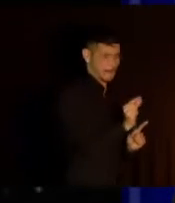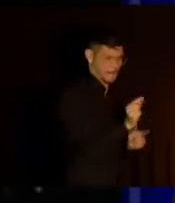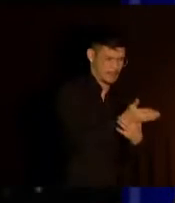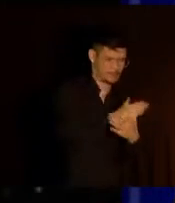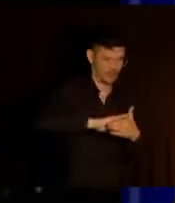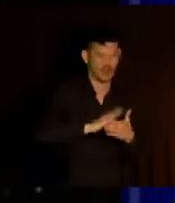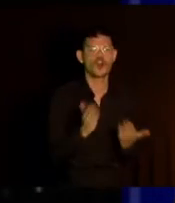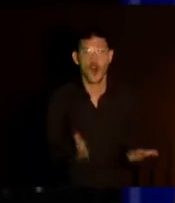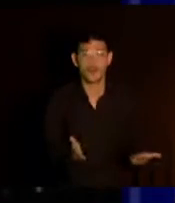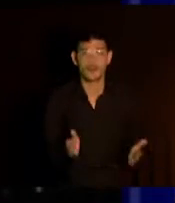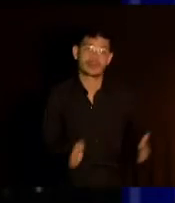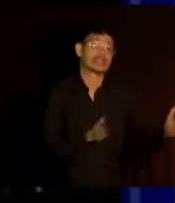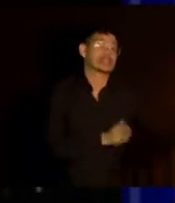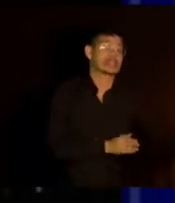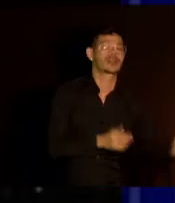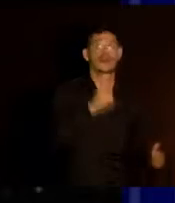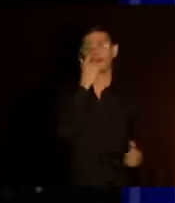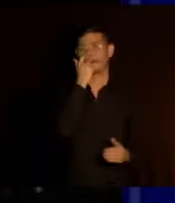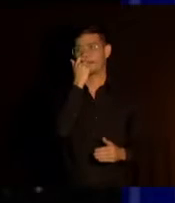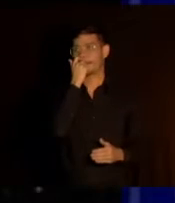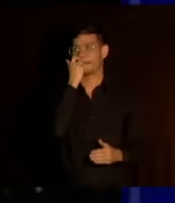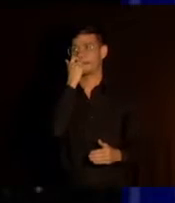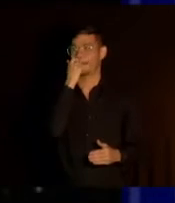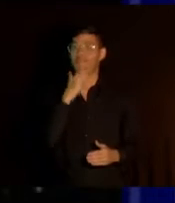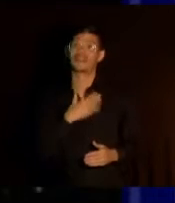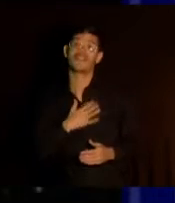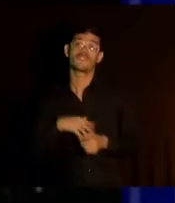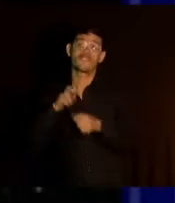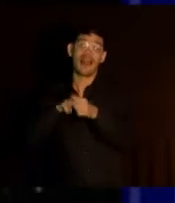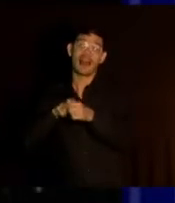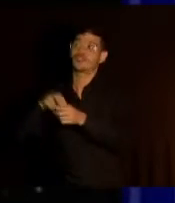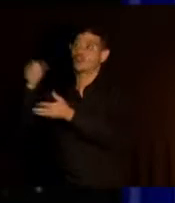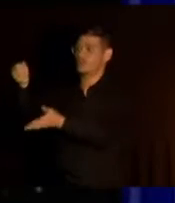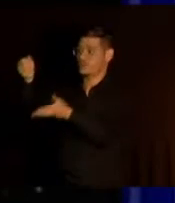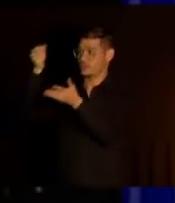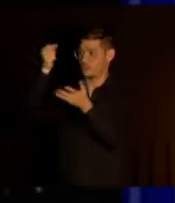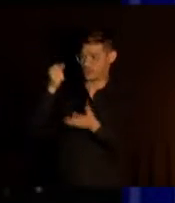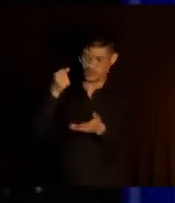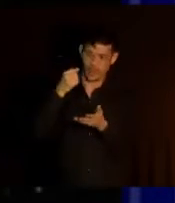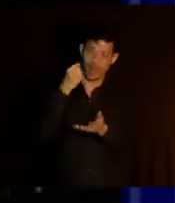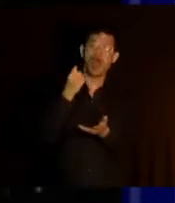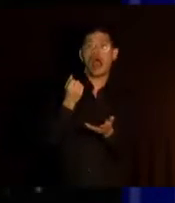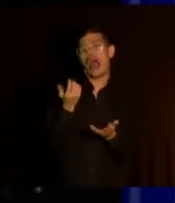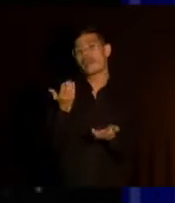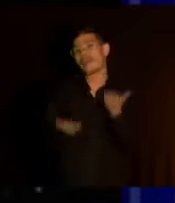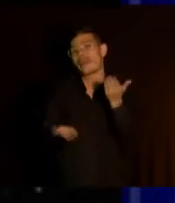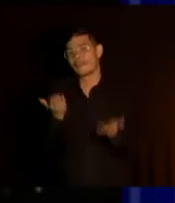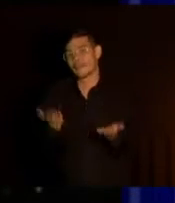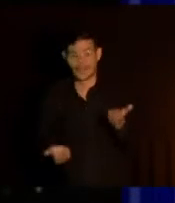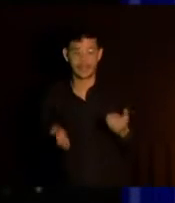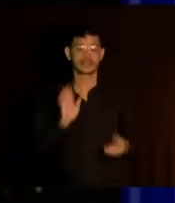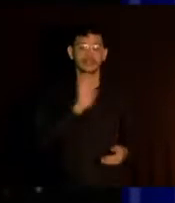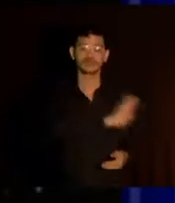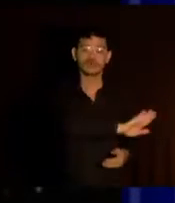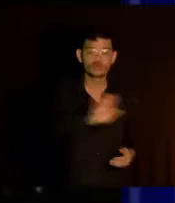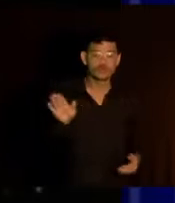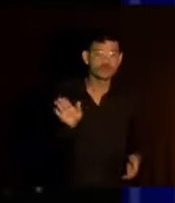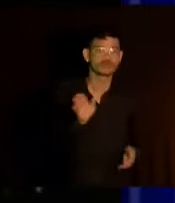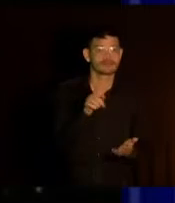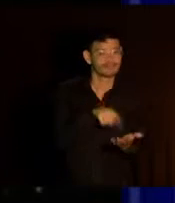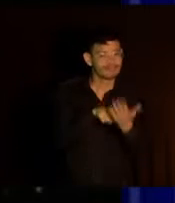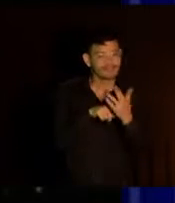pelear la parte ya presupuestal en base a sus resultados, a su proyección y a lo